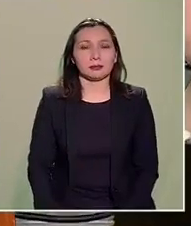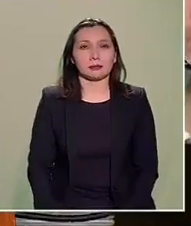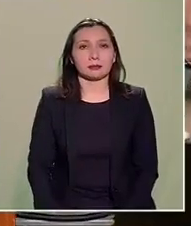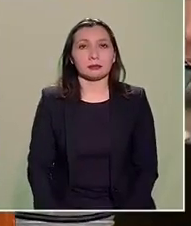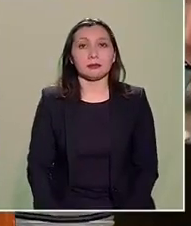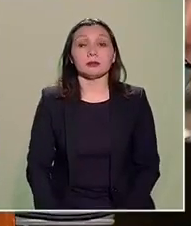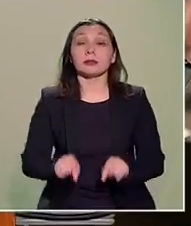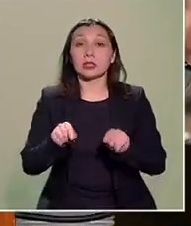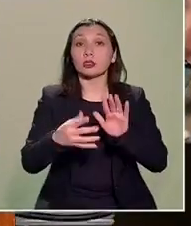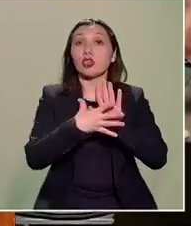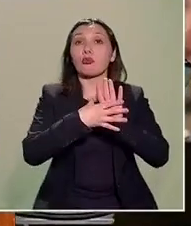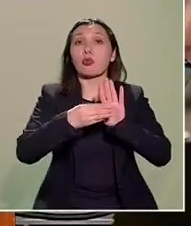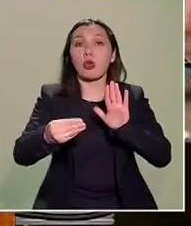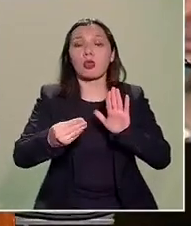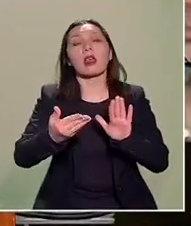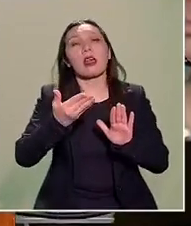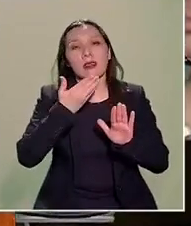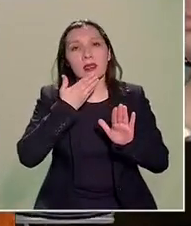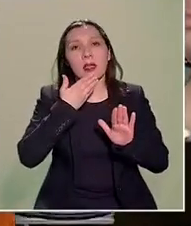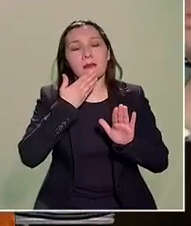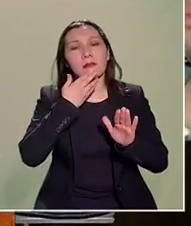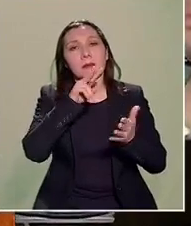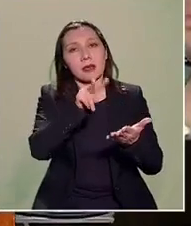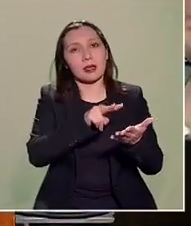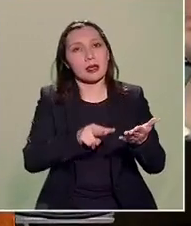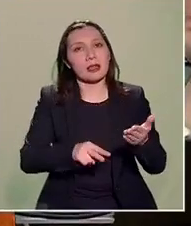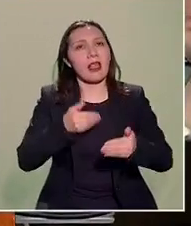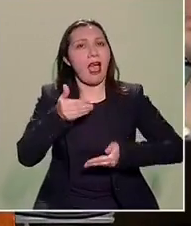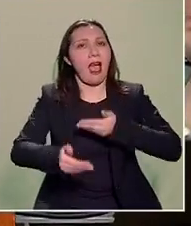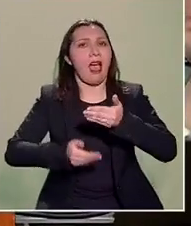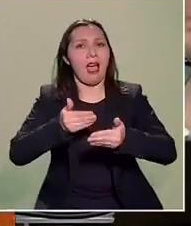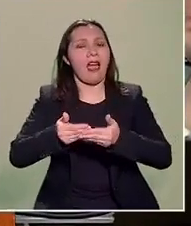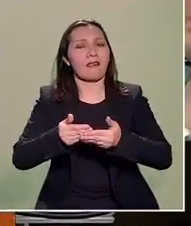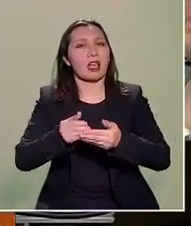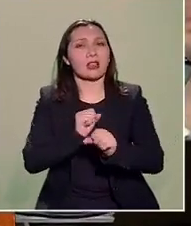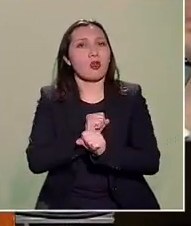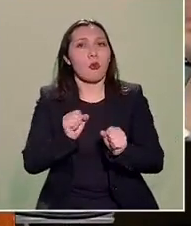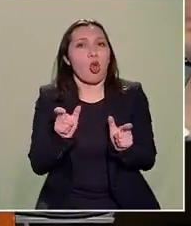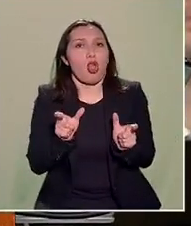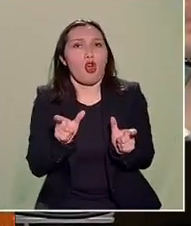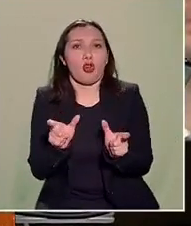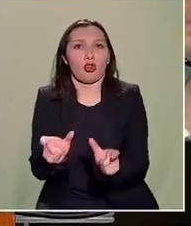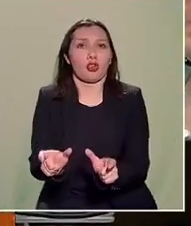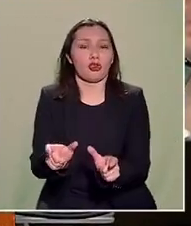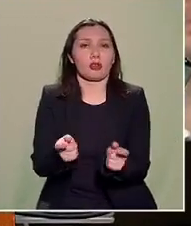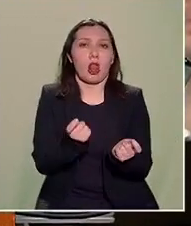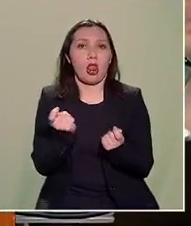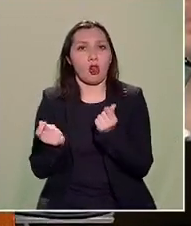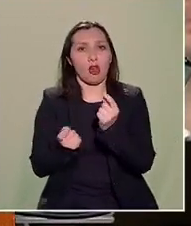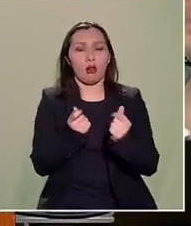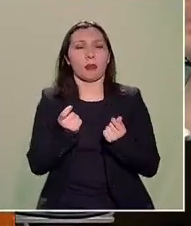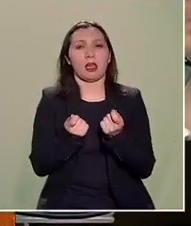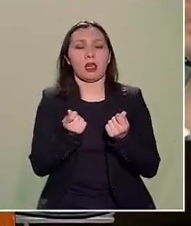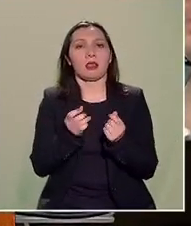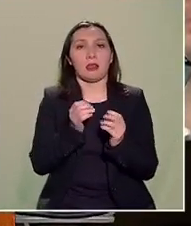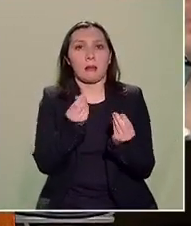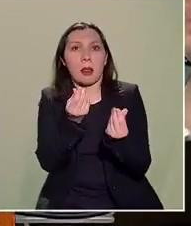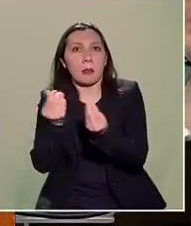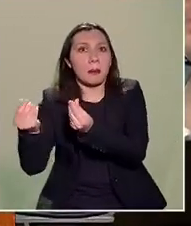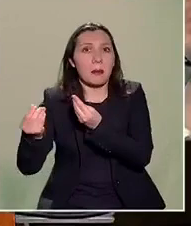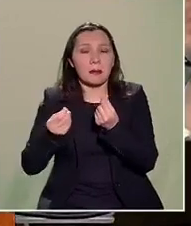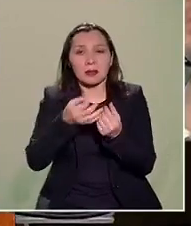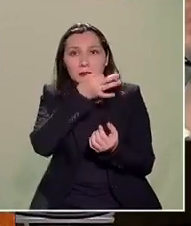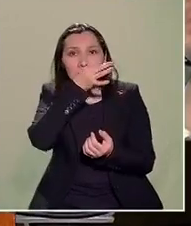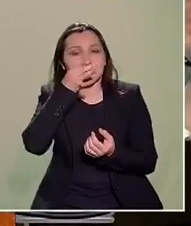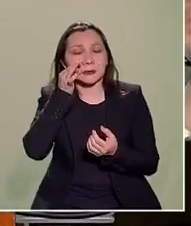este modelo está basado también en el avance incontenible de la economía capitalista que implica